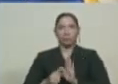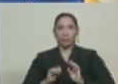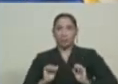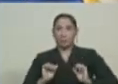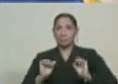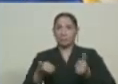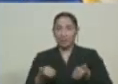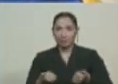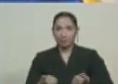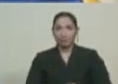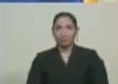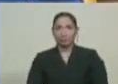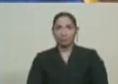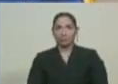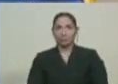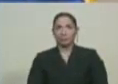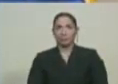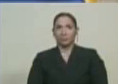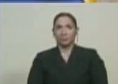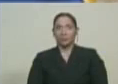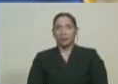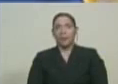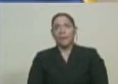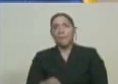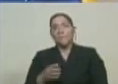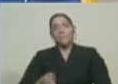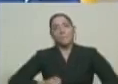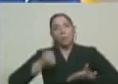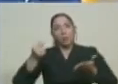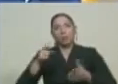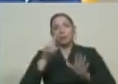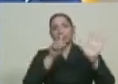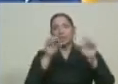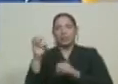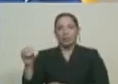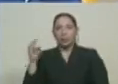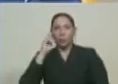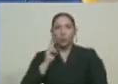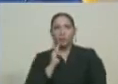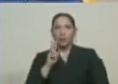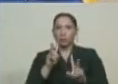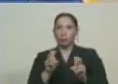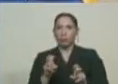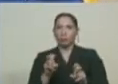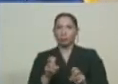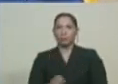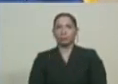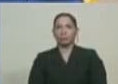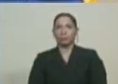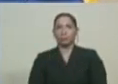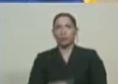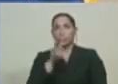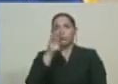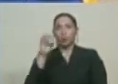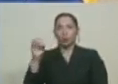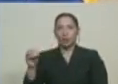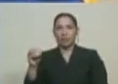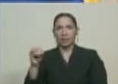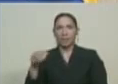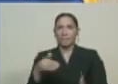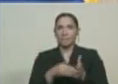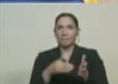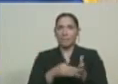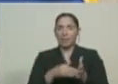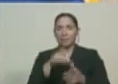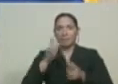depósito de este bono de reconversión monetaria. 600 bolívares soberano aproximadamente a 200 mil personas por hora.